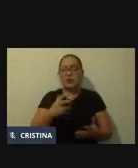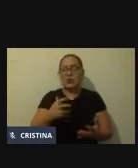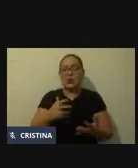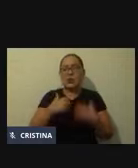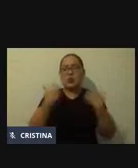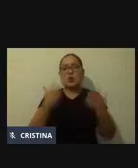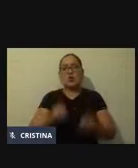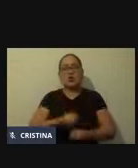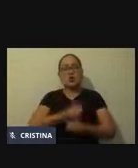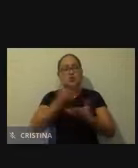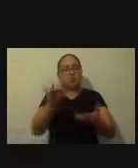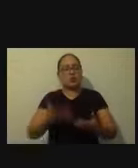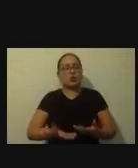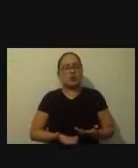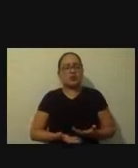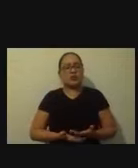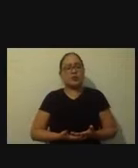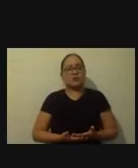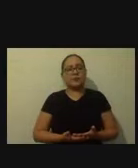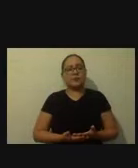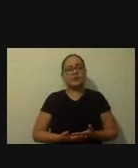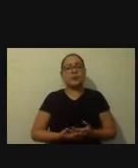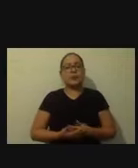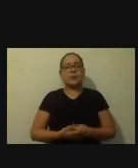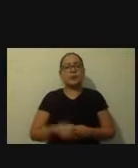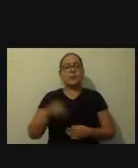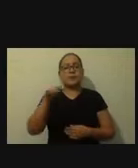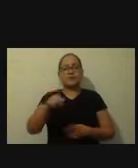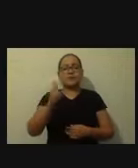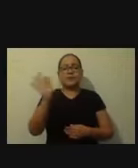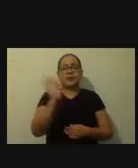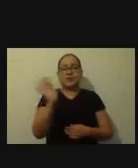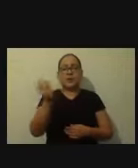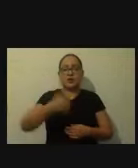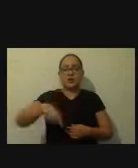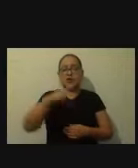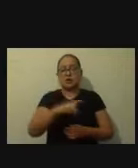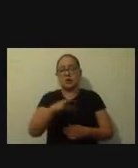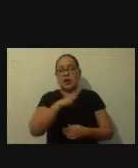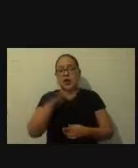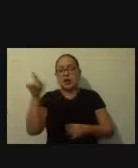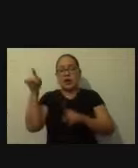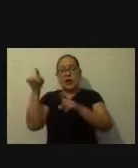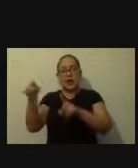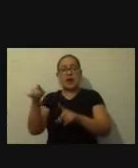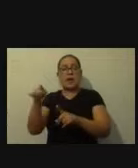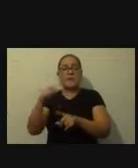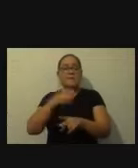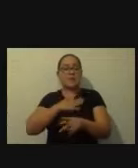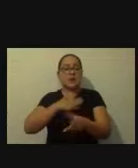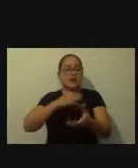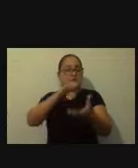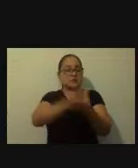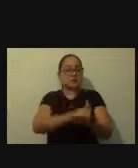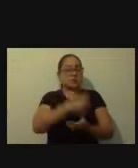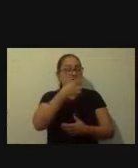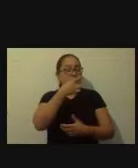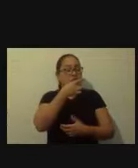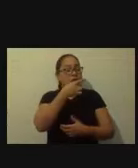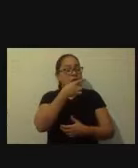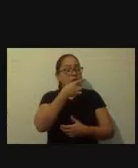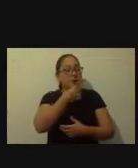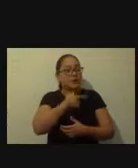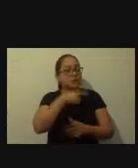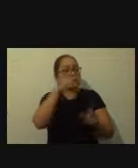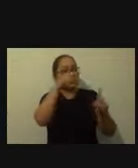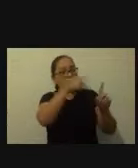fondo tus verdaderas emociones. O sea, es decir, si a mí mi esposo me dice algo y de repente me